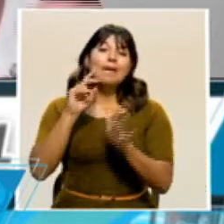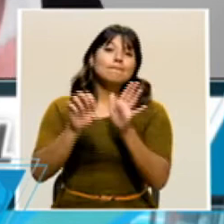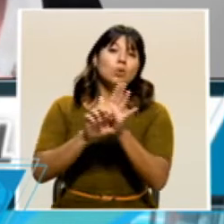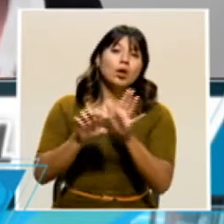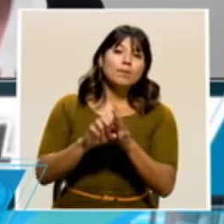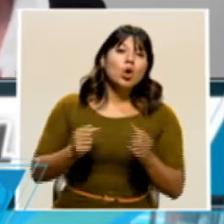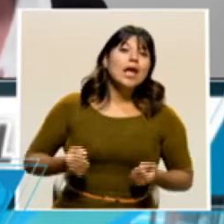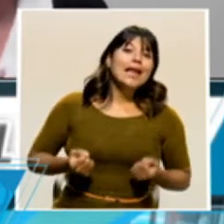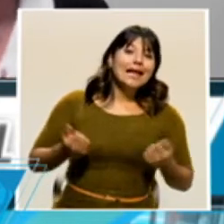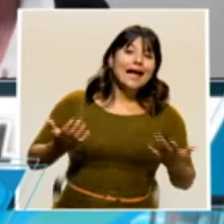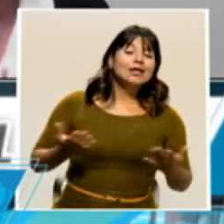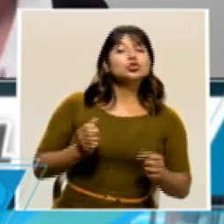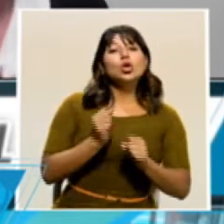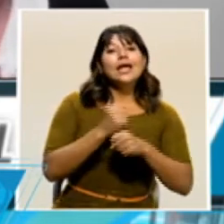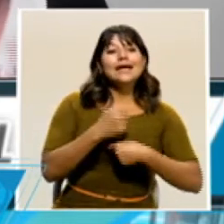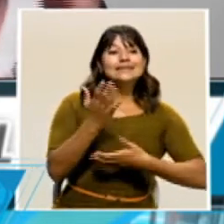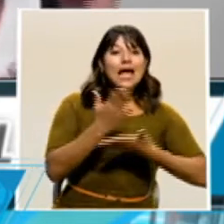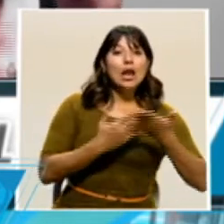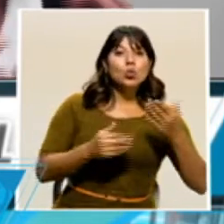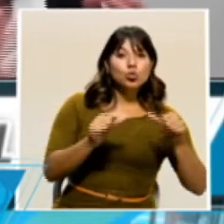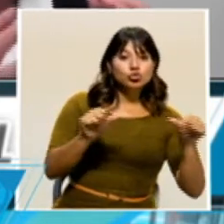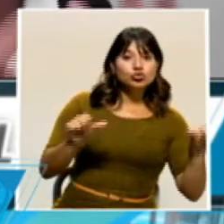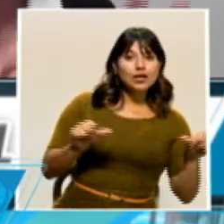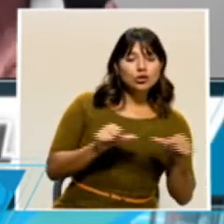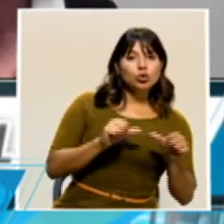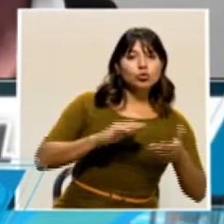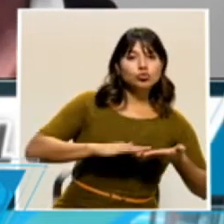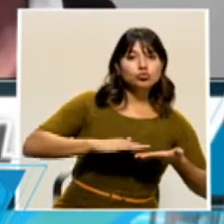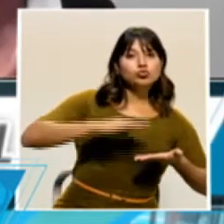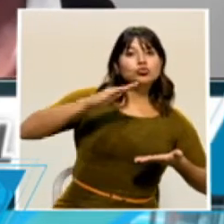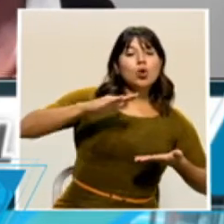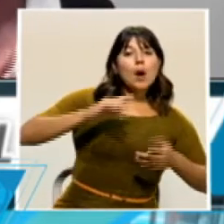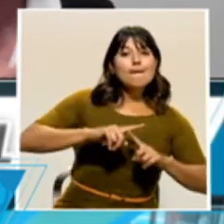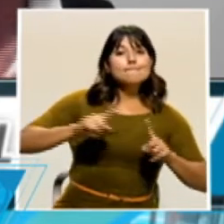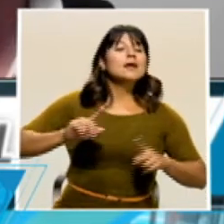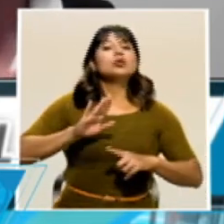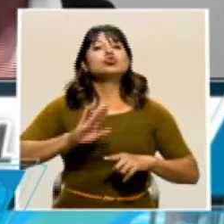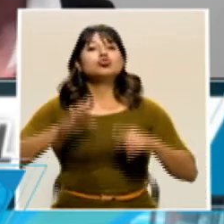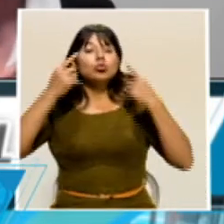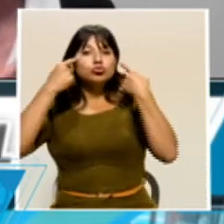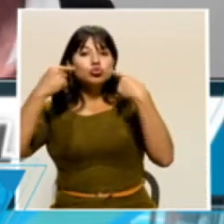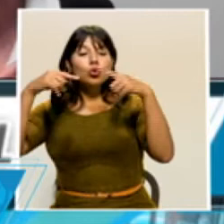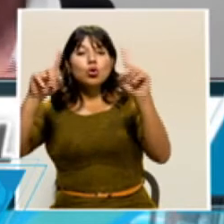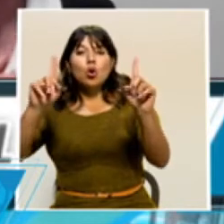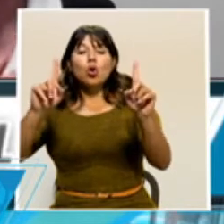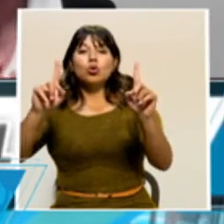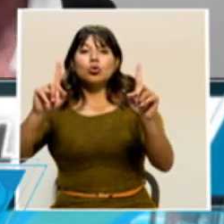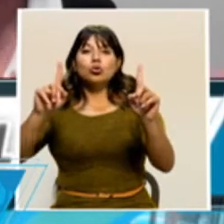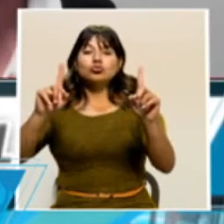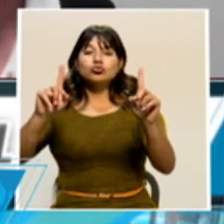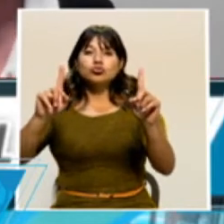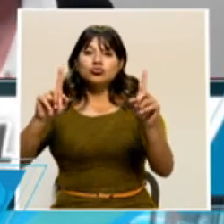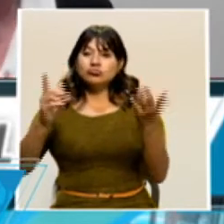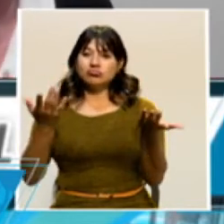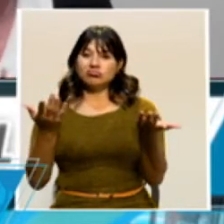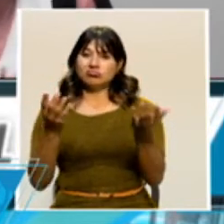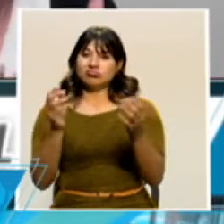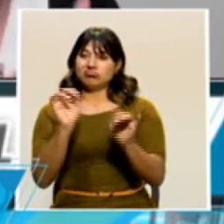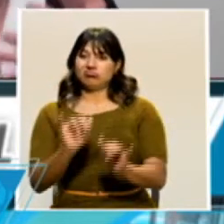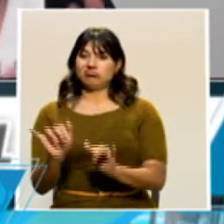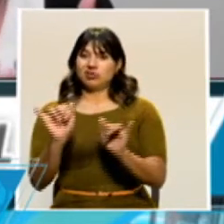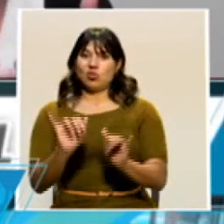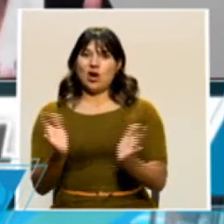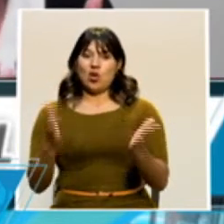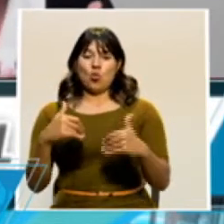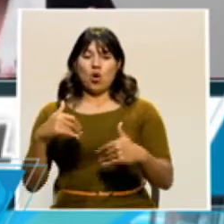de ciertos sectores aumenta, pero los resultados obtenidos, generados, no aumentan. Entonces uno dice,